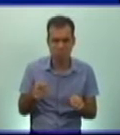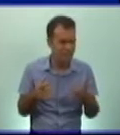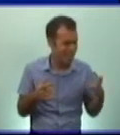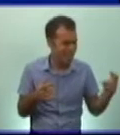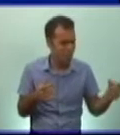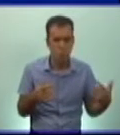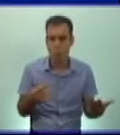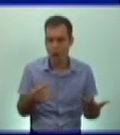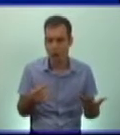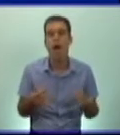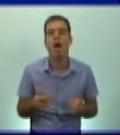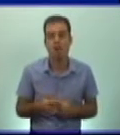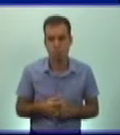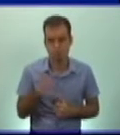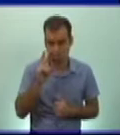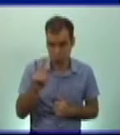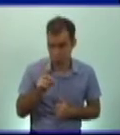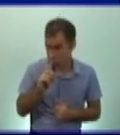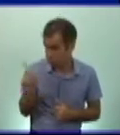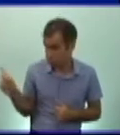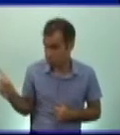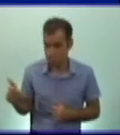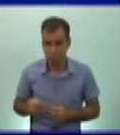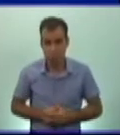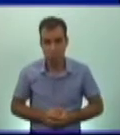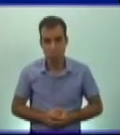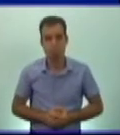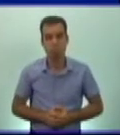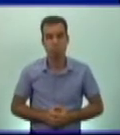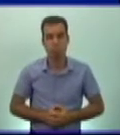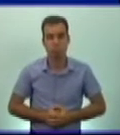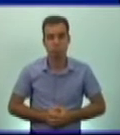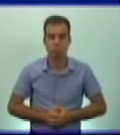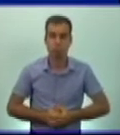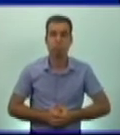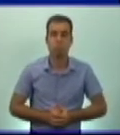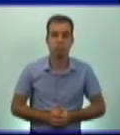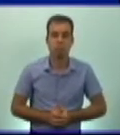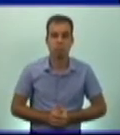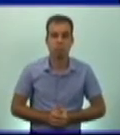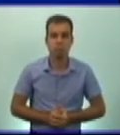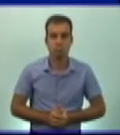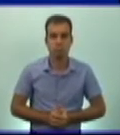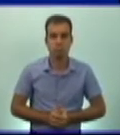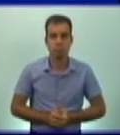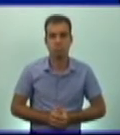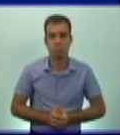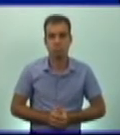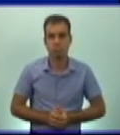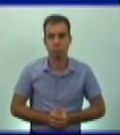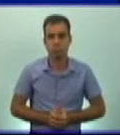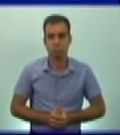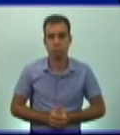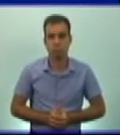este caso, el octazufre sólido reacciona con el dioxígeno